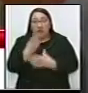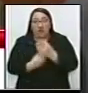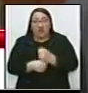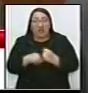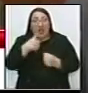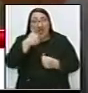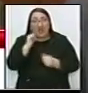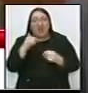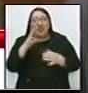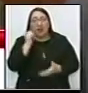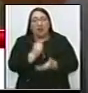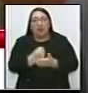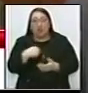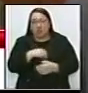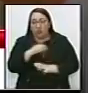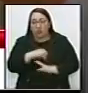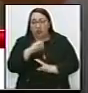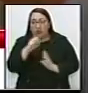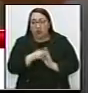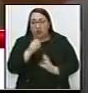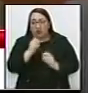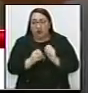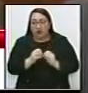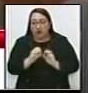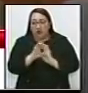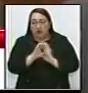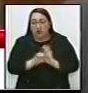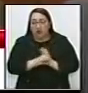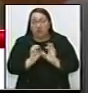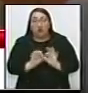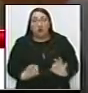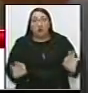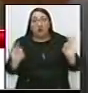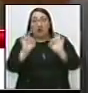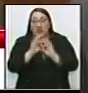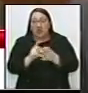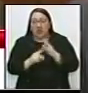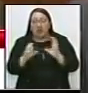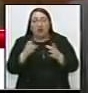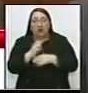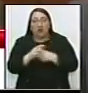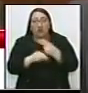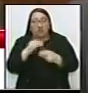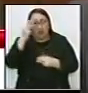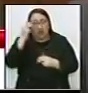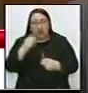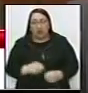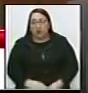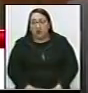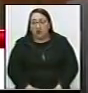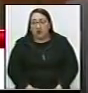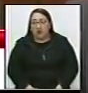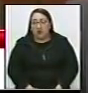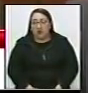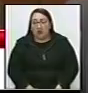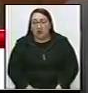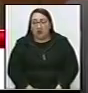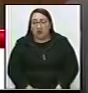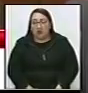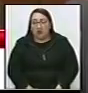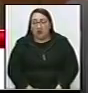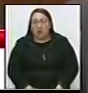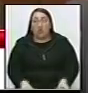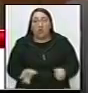ayer ya hemos aprobado nosotros un proyecto de modificación constitucional fundamental, que es el de Consejo Nacional de la Magistratura, que ahora se va a llamar